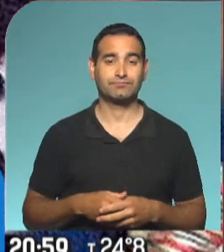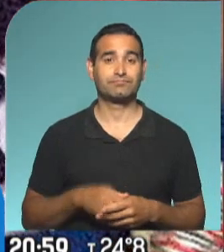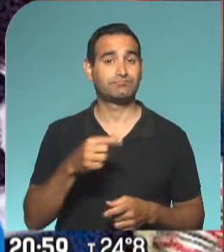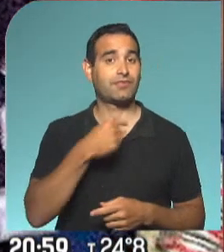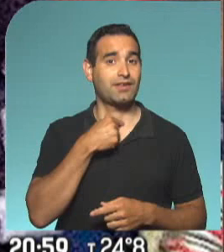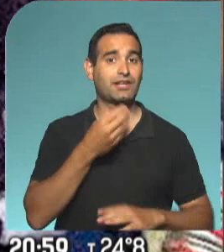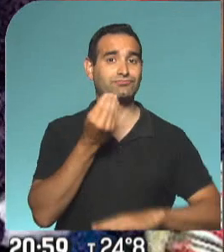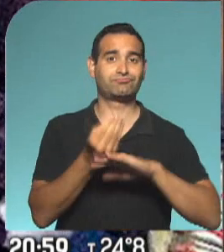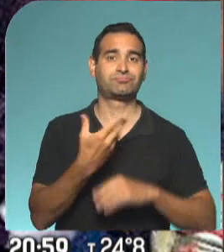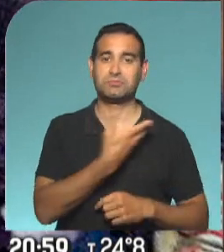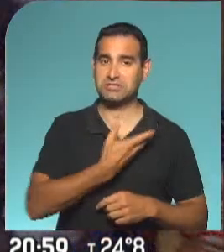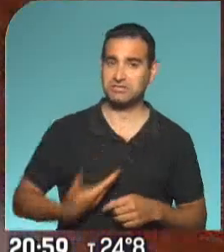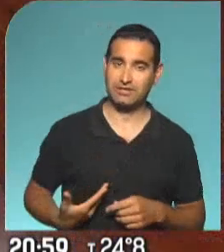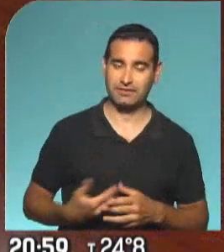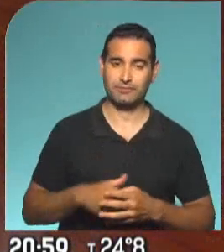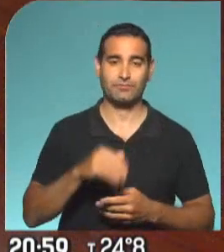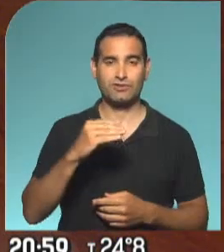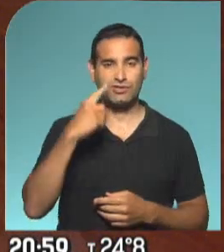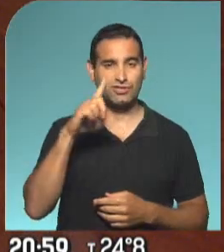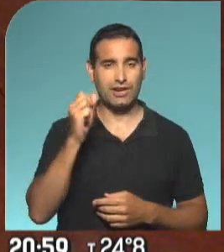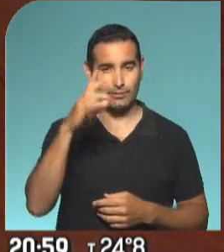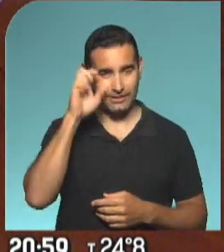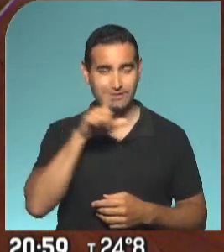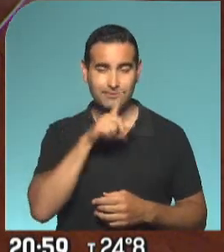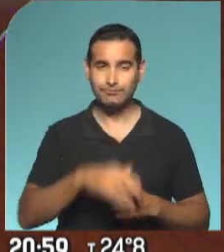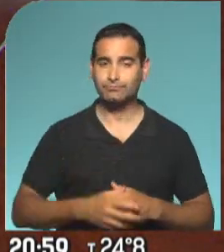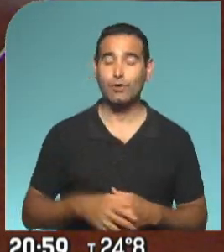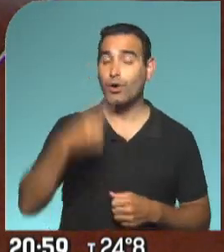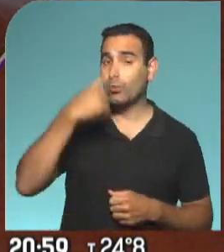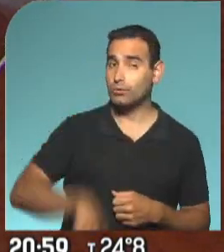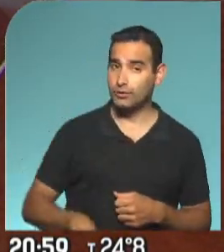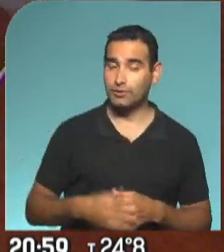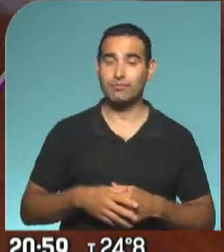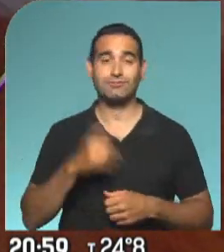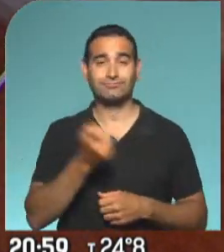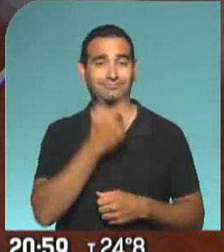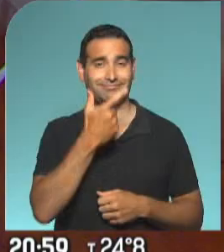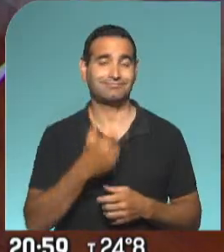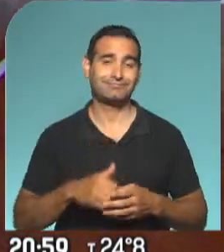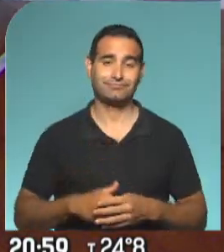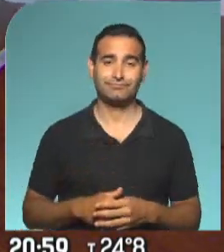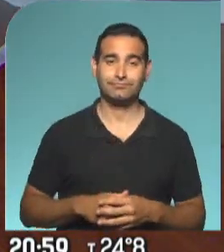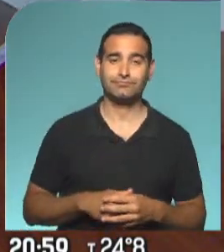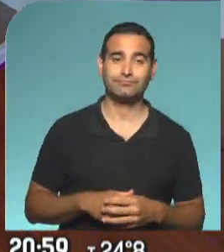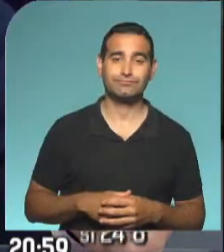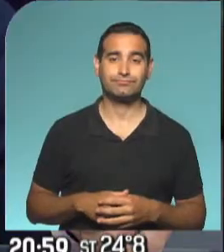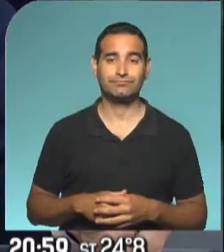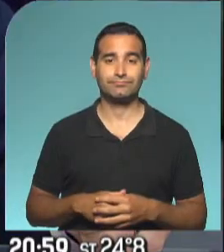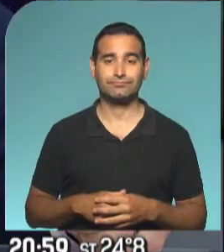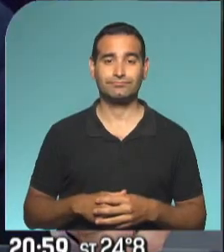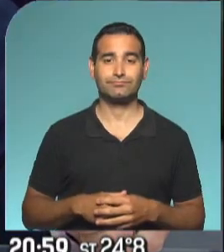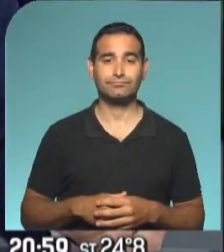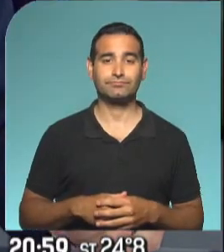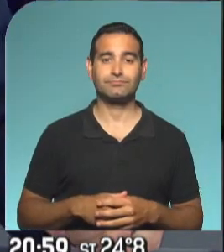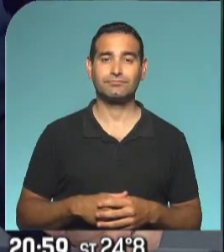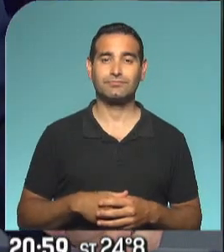candidatazo como José Luis Félix Chilavert. La última, Juan, vamos. Una sonrisa, el can crack. Vamos. No es ningún